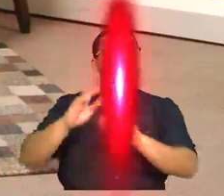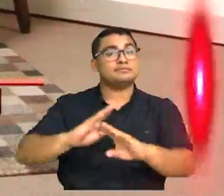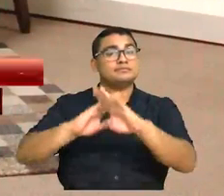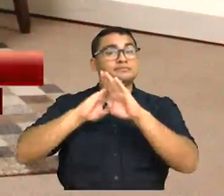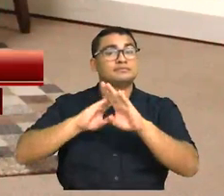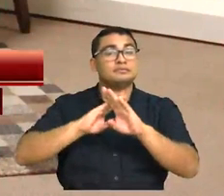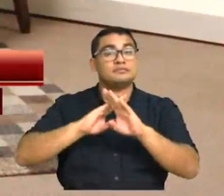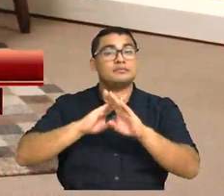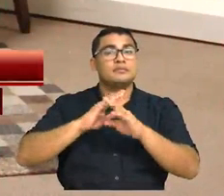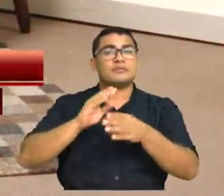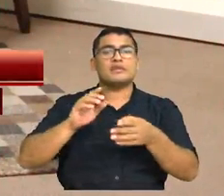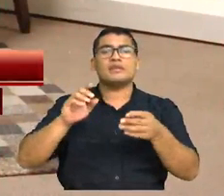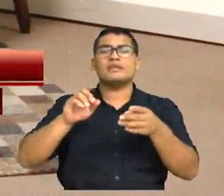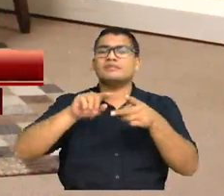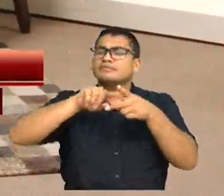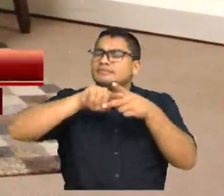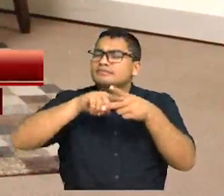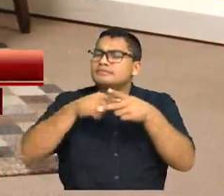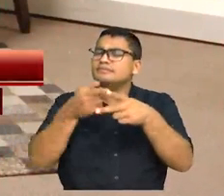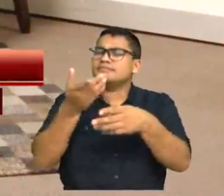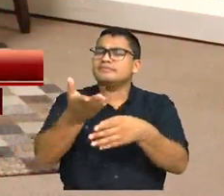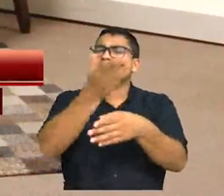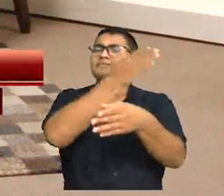iniciar, doctor, hay que resaltar que